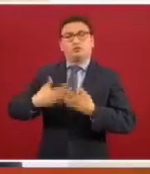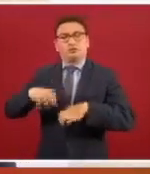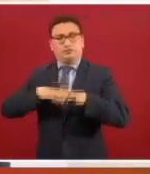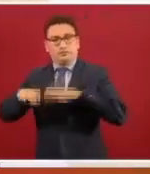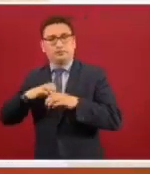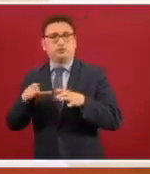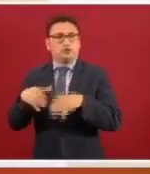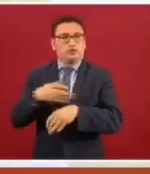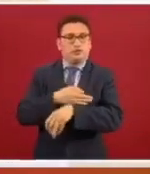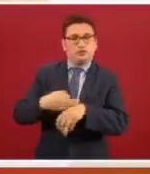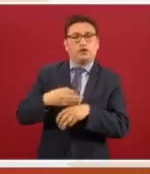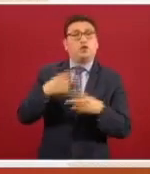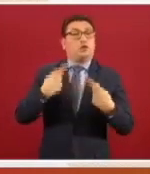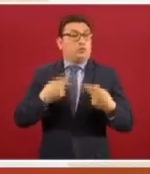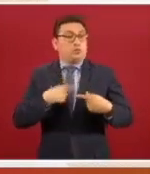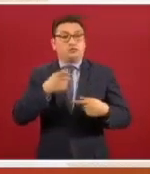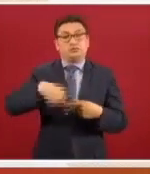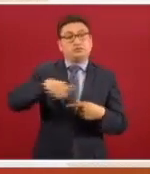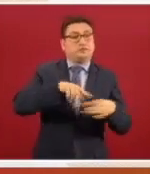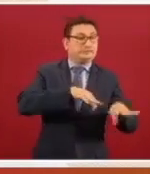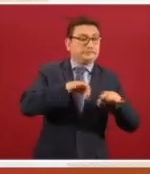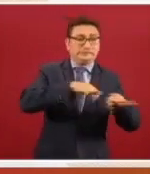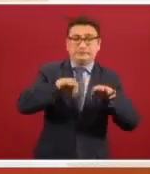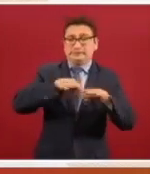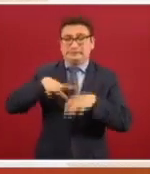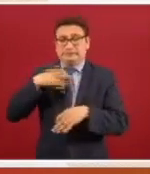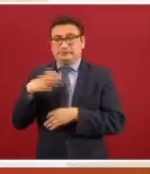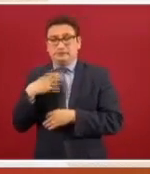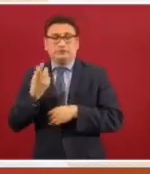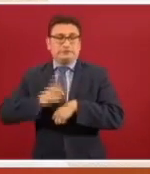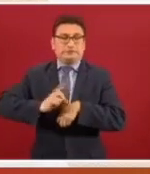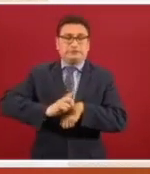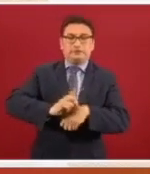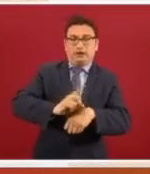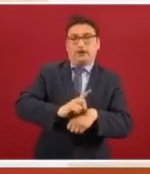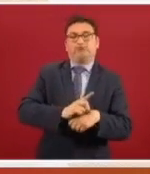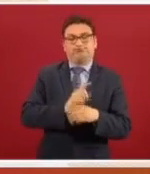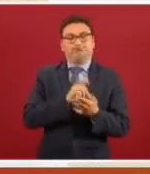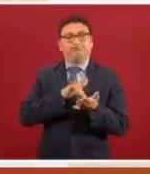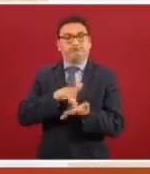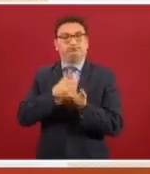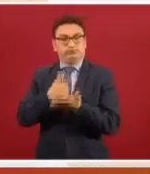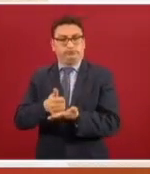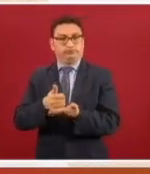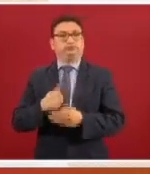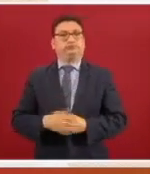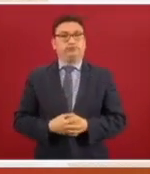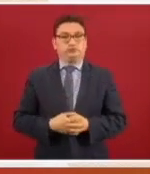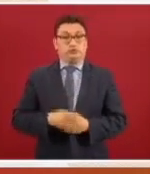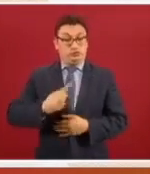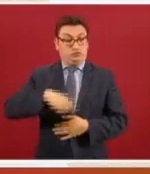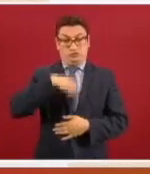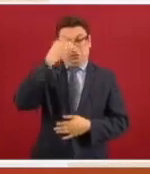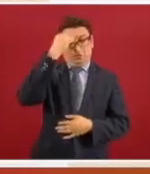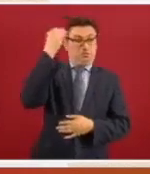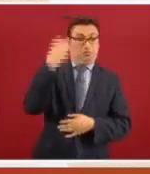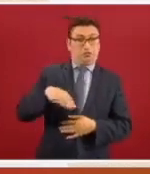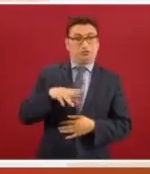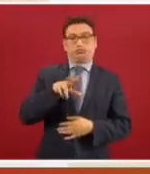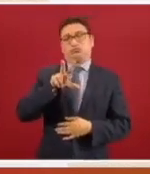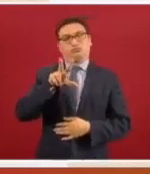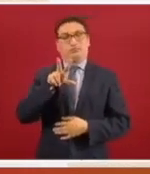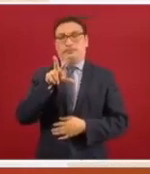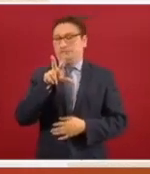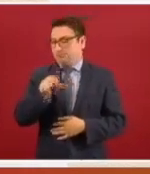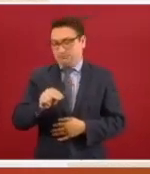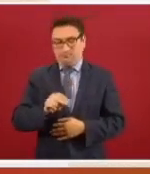se buscan la vida como pueden, día con día. No los vamos a dejar